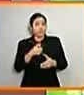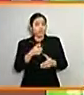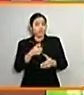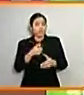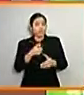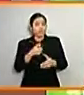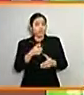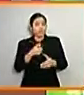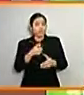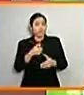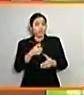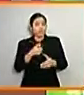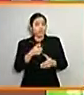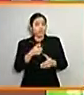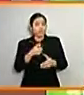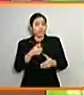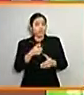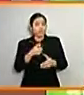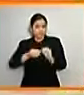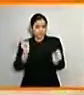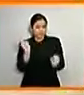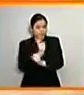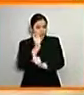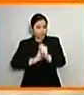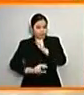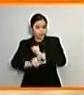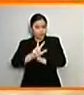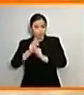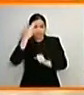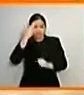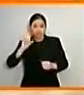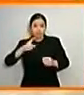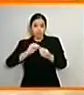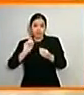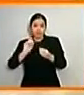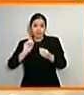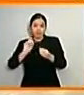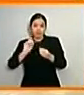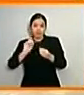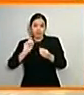diversión pegándole a tu suerte con Mega 3. Conoceremos el primer número ganador.